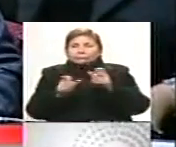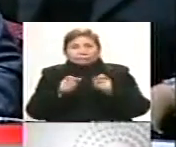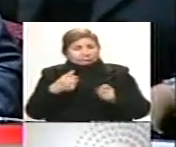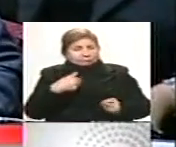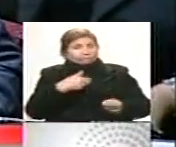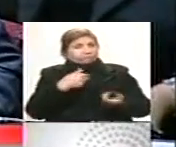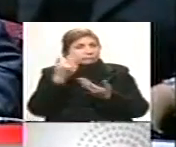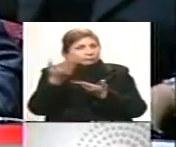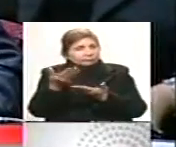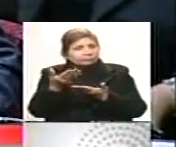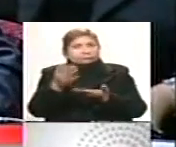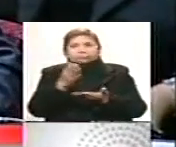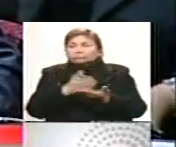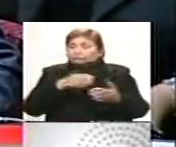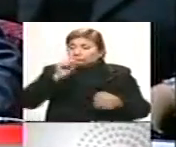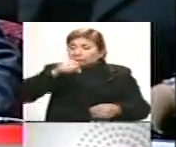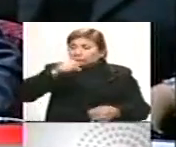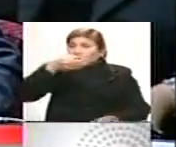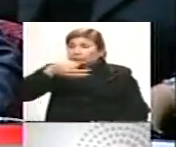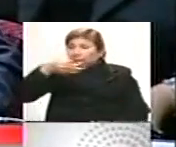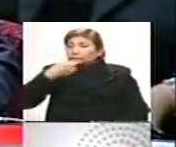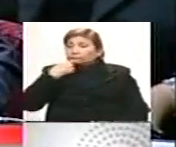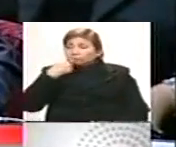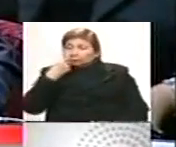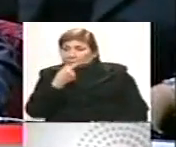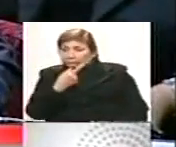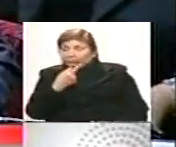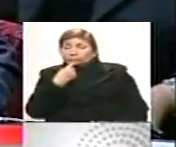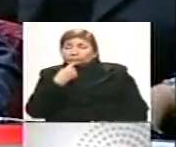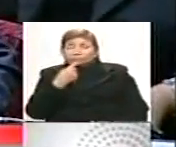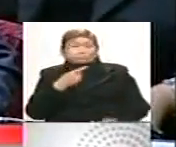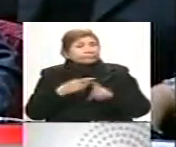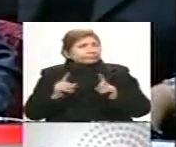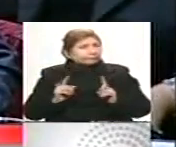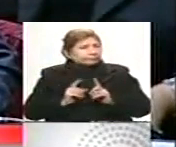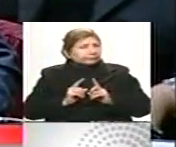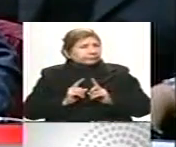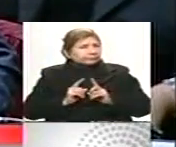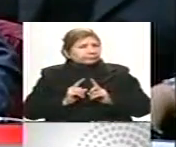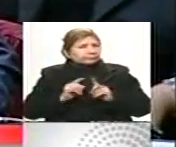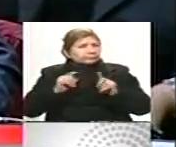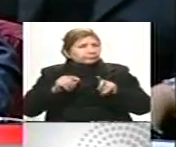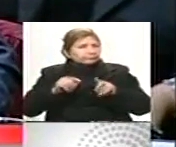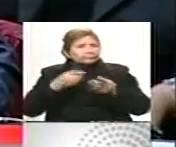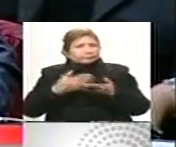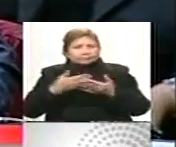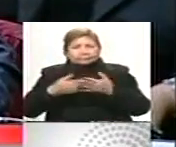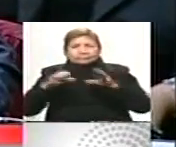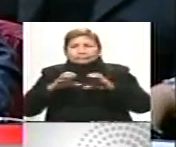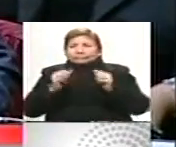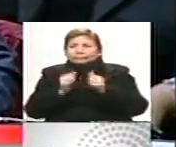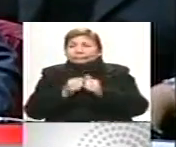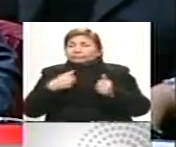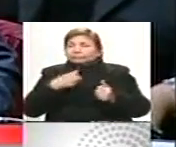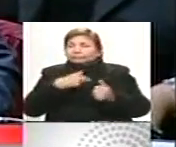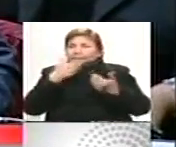estamos dando un paso más. Es verdad lo que usted dice, congresista, pero esto ya está en la Constitución. Nosotros